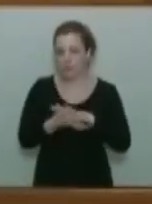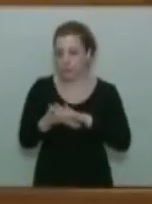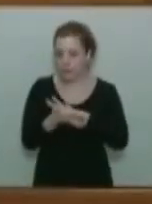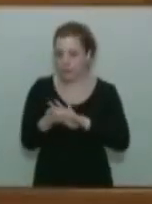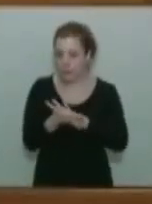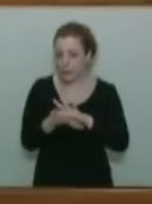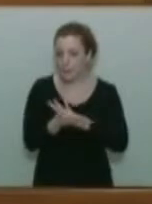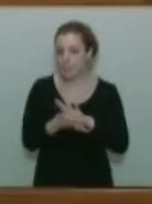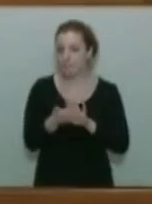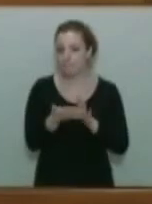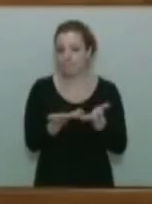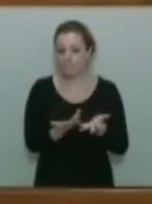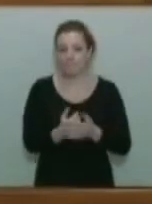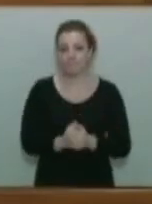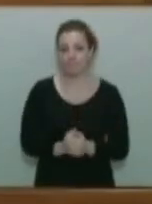ser sintético,